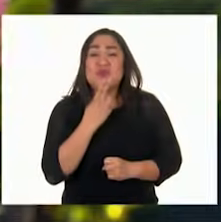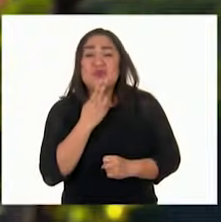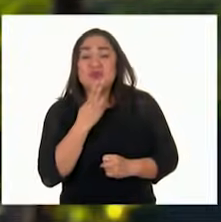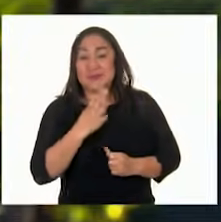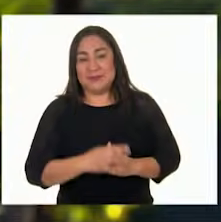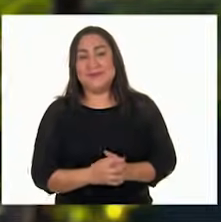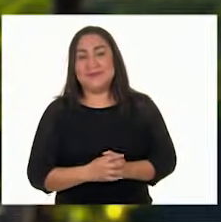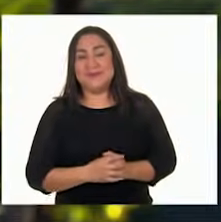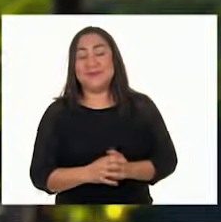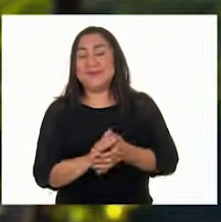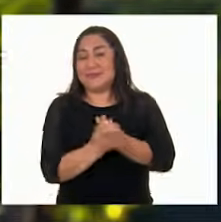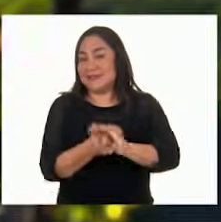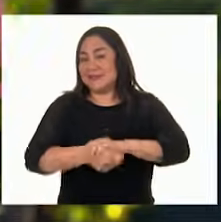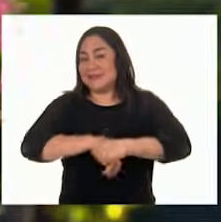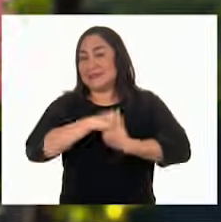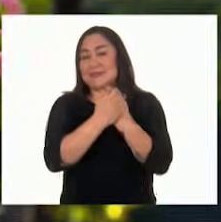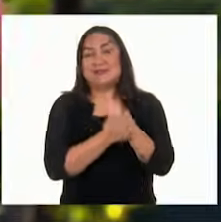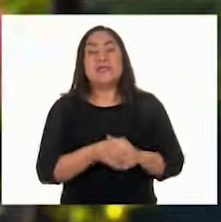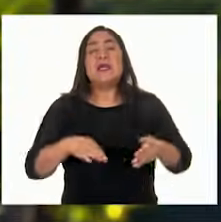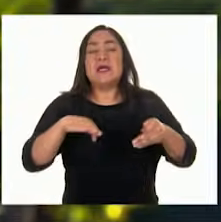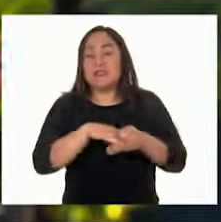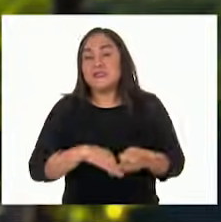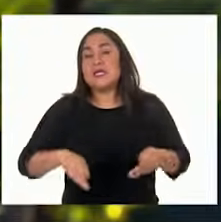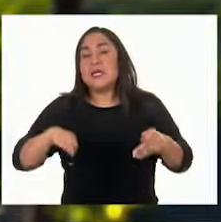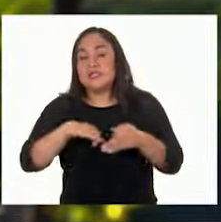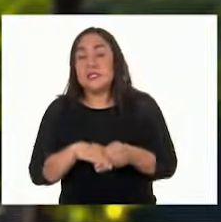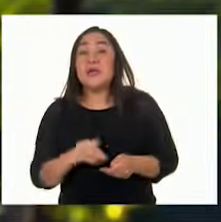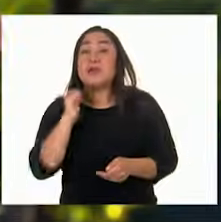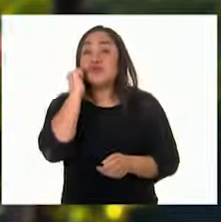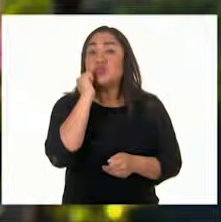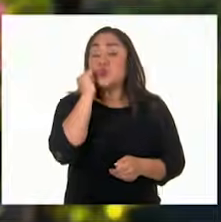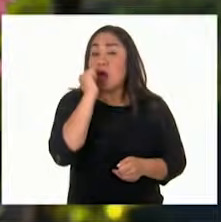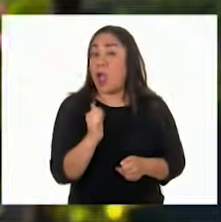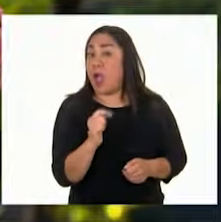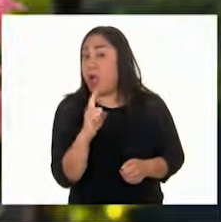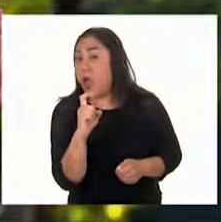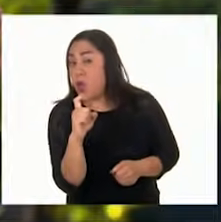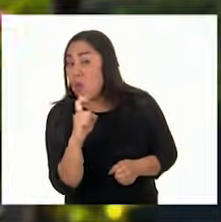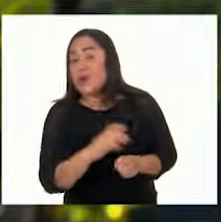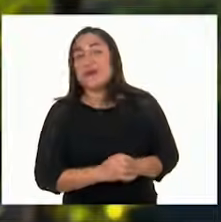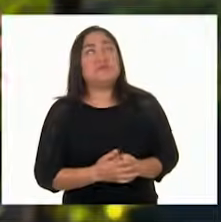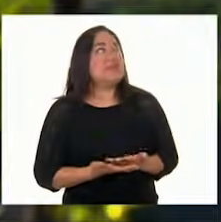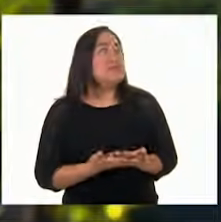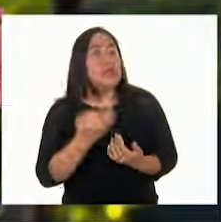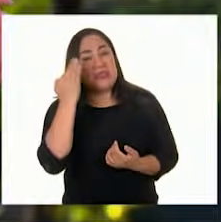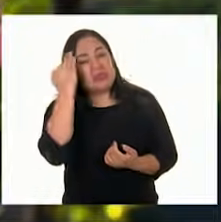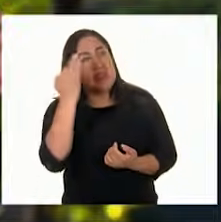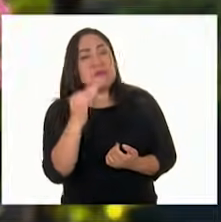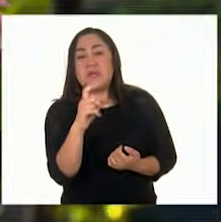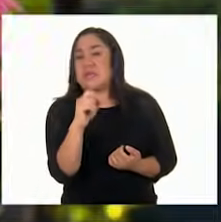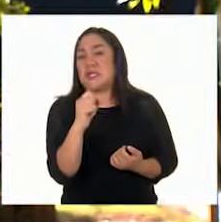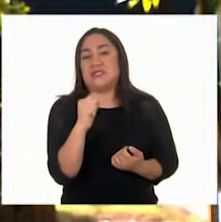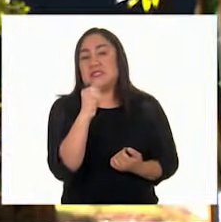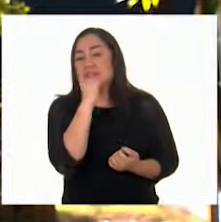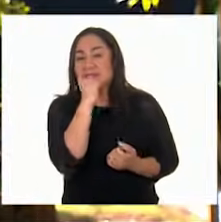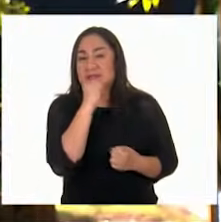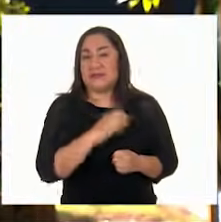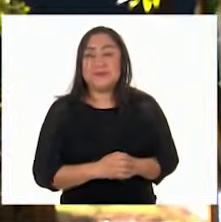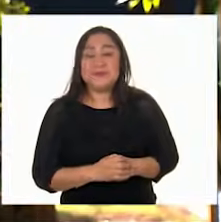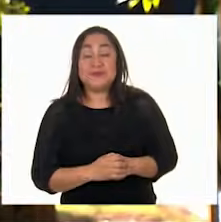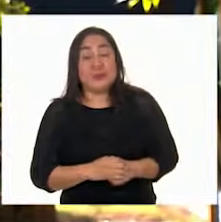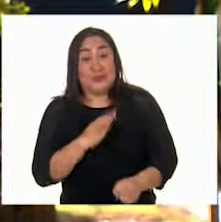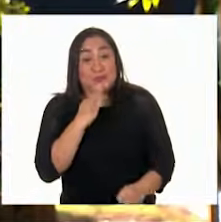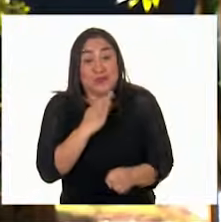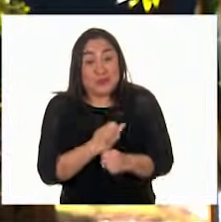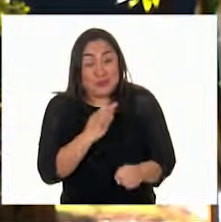cubrebocas. Lava tus manos frecuentemente con agua y con jabón por lo menos durante 20 segundos. Ahora